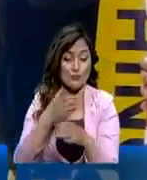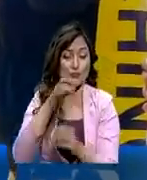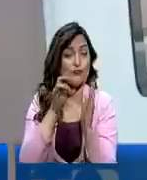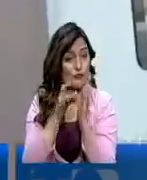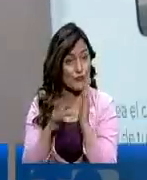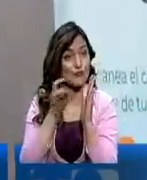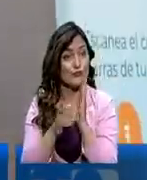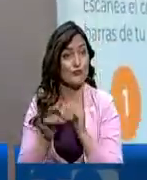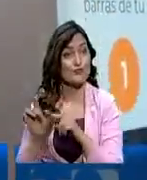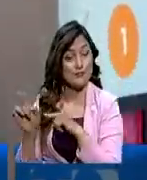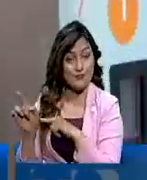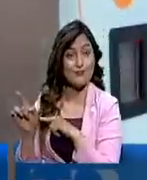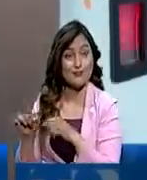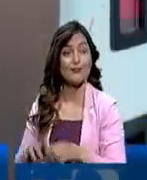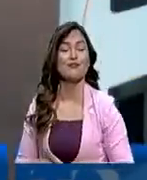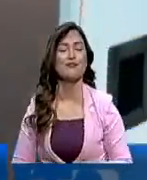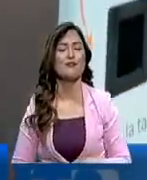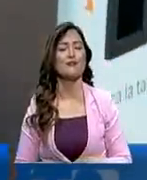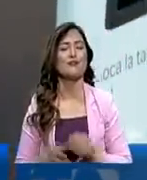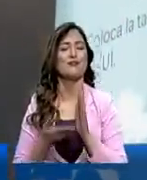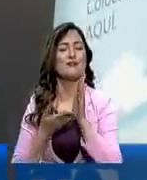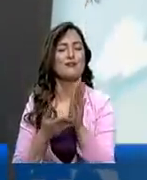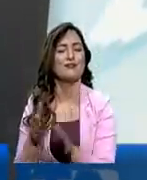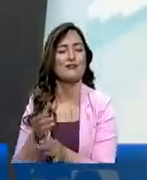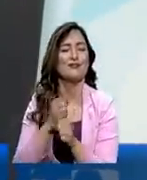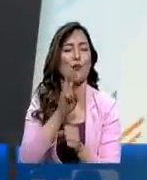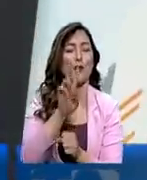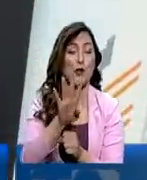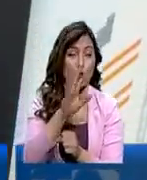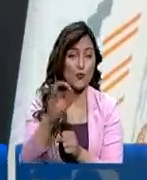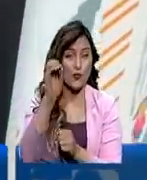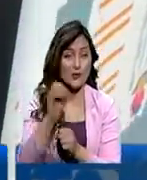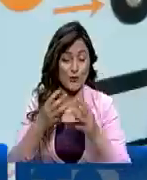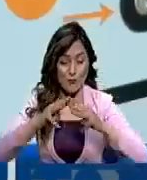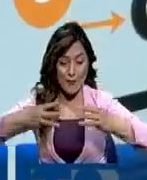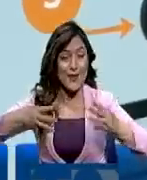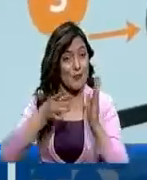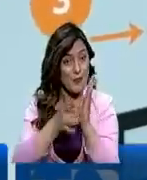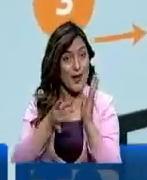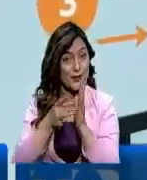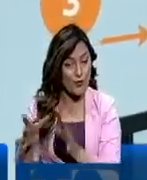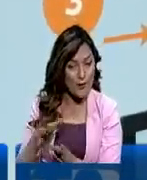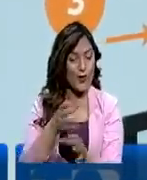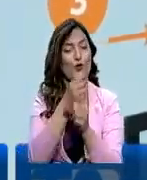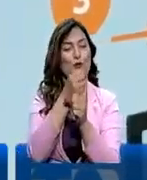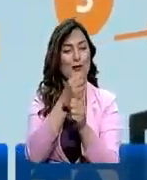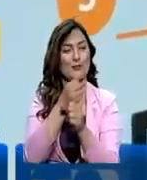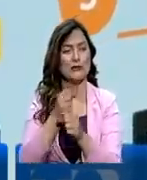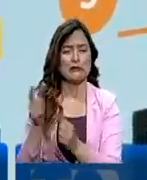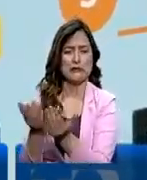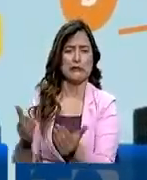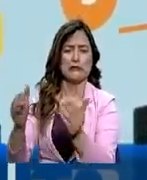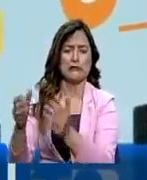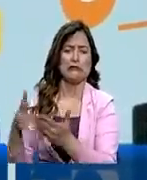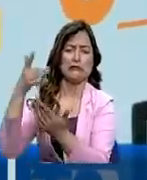plásticas llamado Tritubot y este modelo permitirá recuperar el 24% de materiales reciclables que llegan al relleno